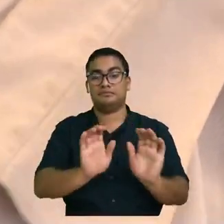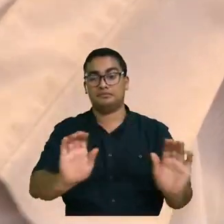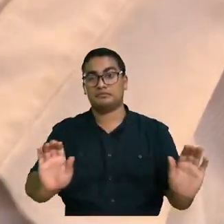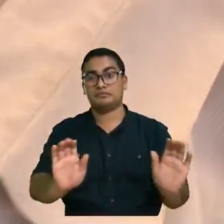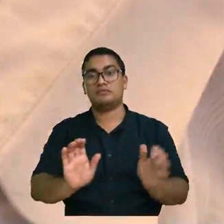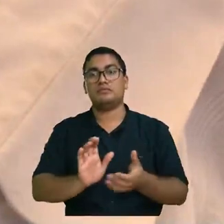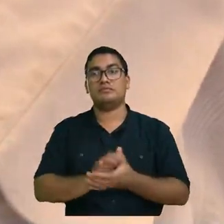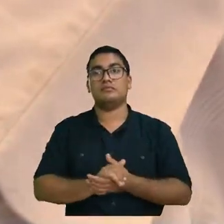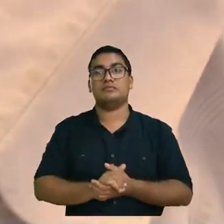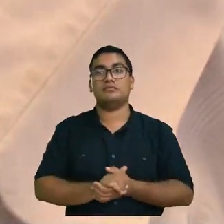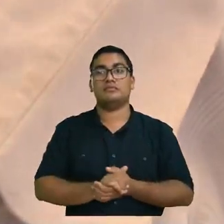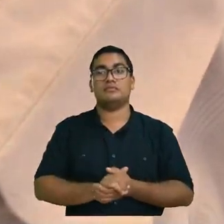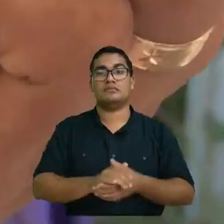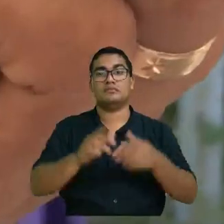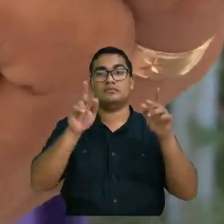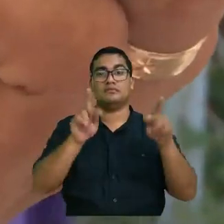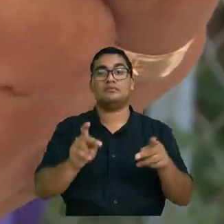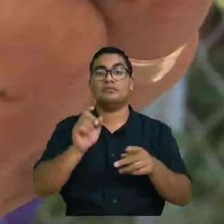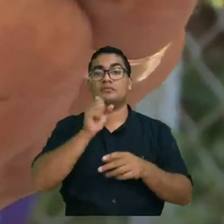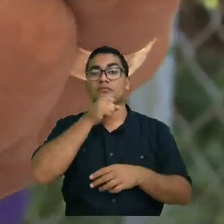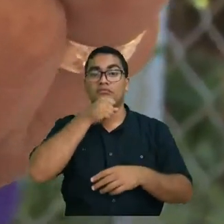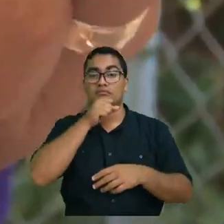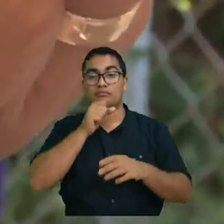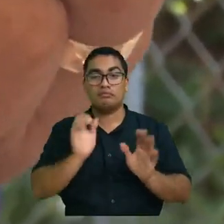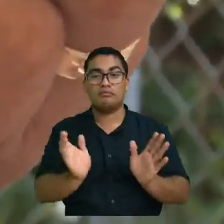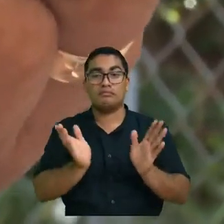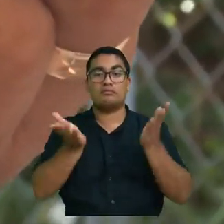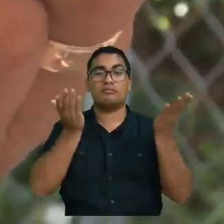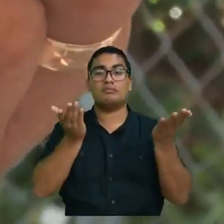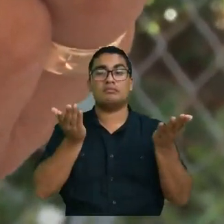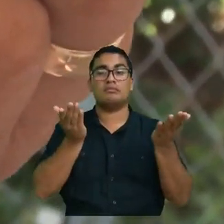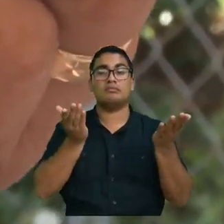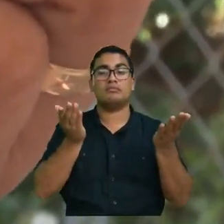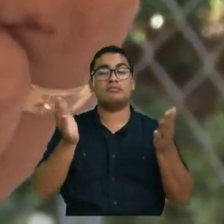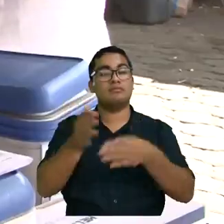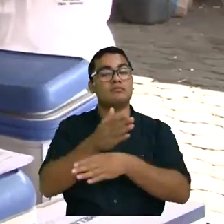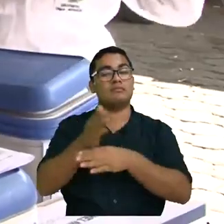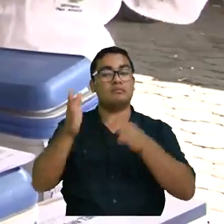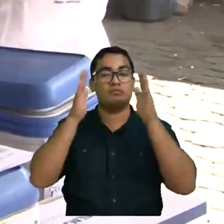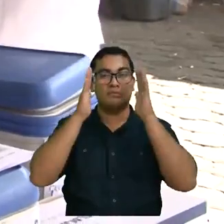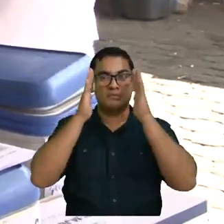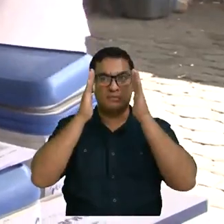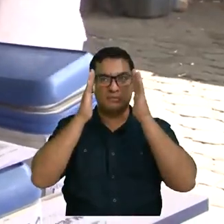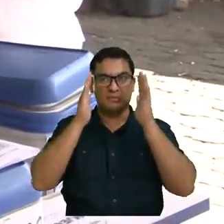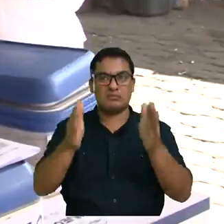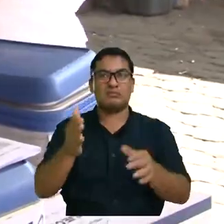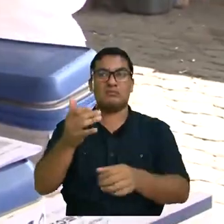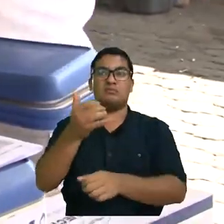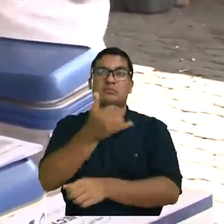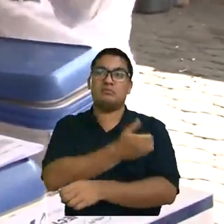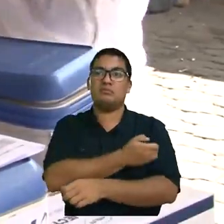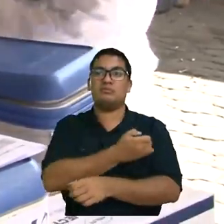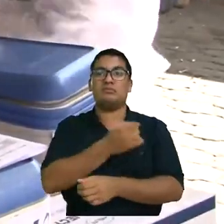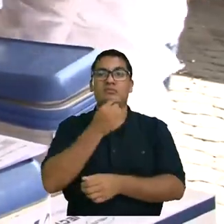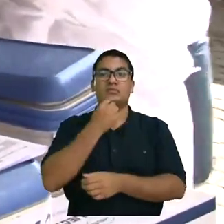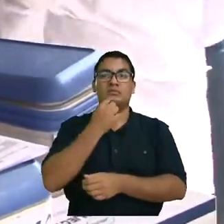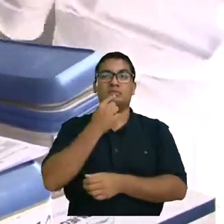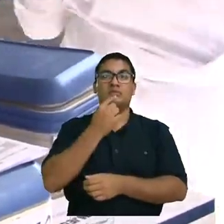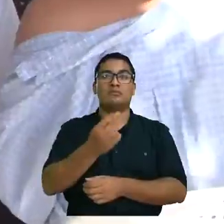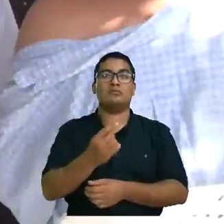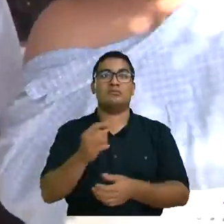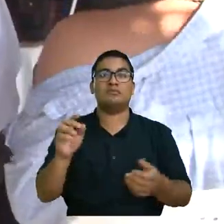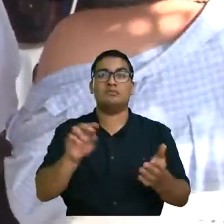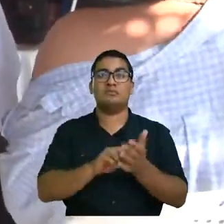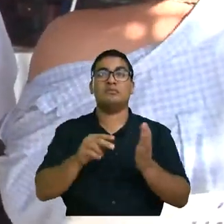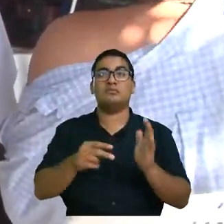pequeños y las personas adultas mayores. A estos son los grupos que se está priorizando para ponerle la vacuna. Y de manera gratuita, solo se tienen